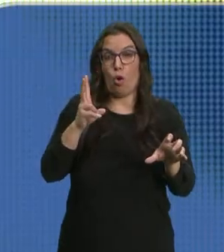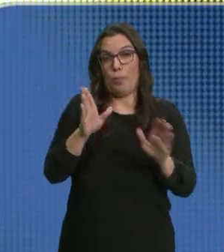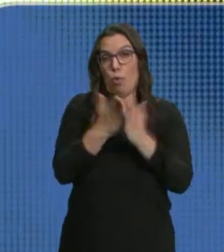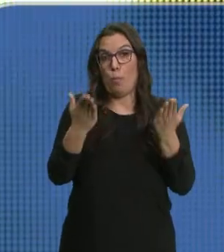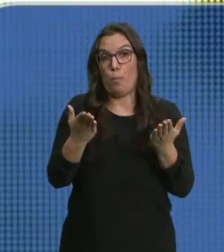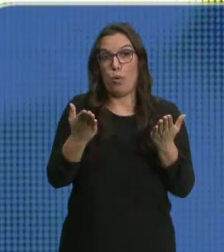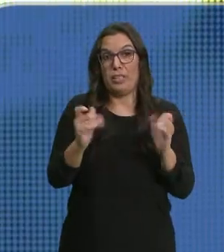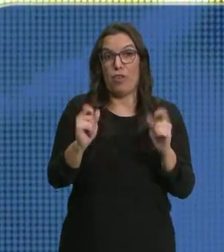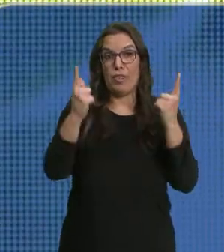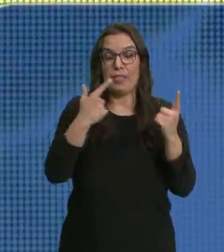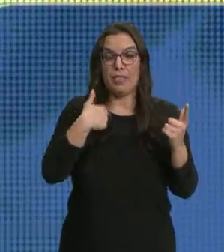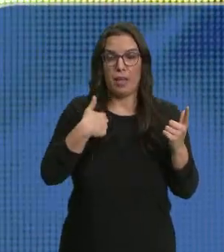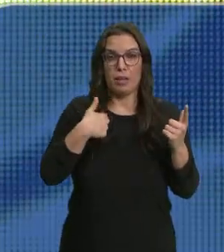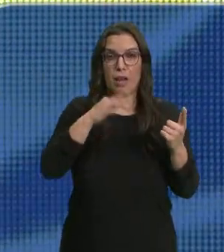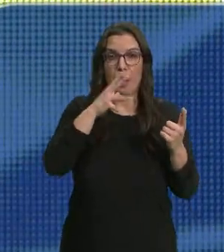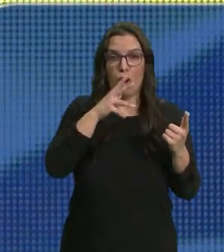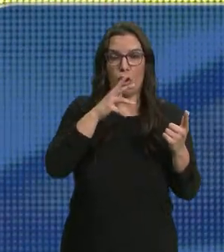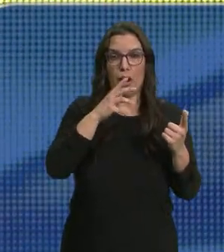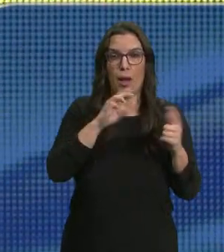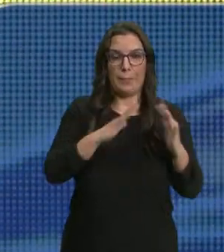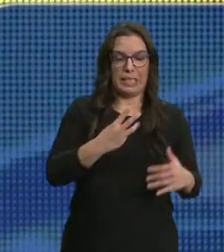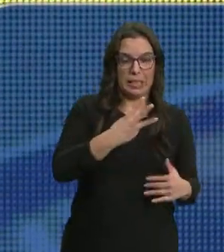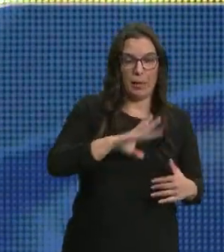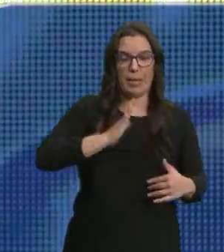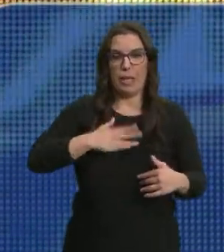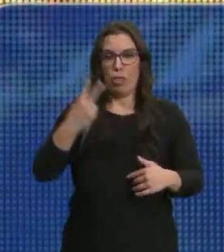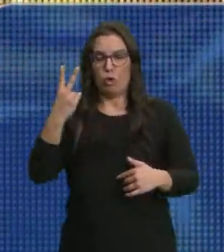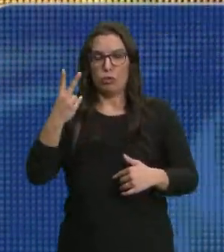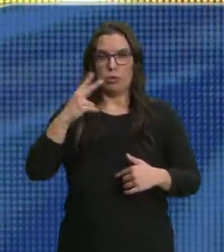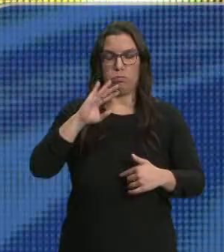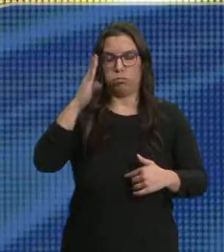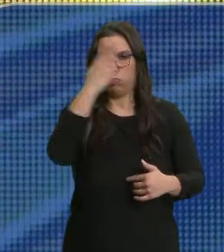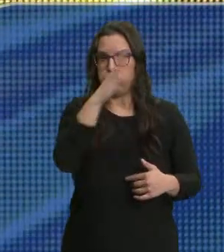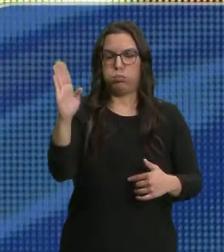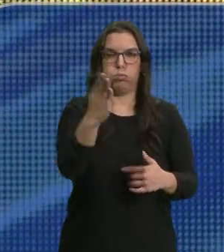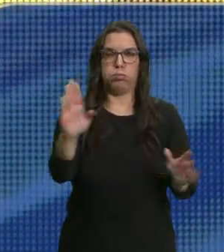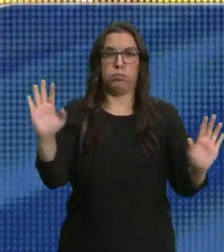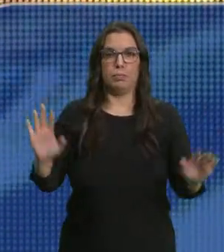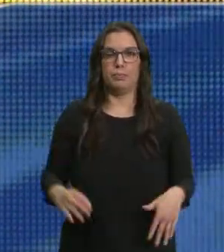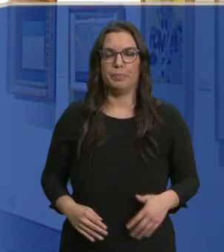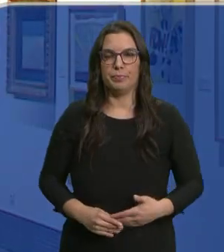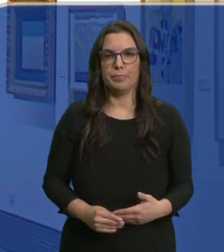BOE, que teníamos que decir ahora 3 mesas, ahora 2, ahora 8 personas, ahora 10.